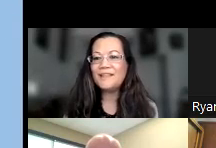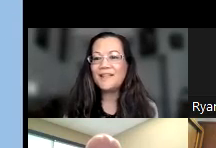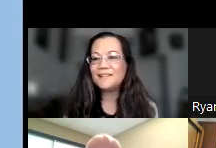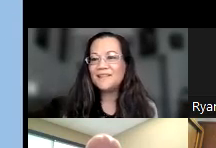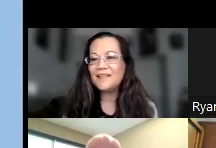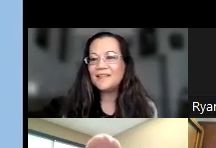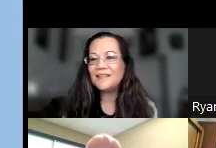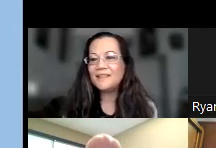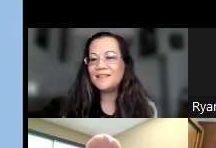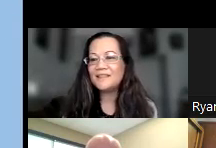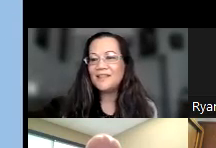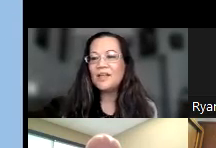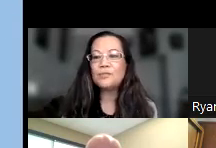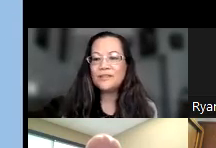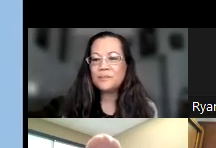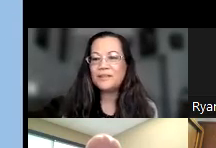al empleo